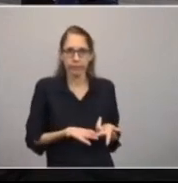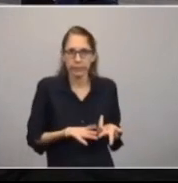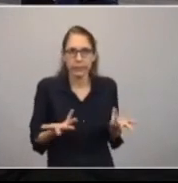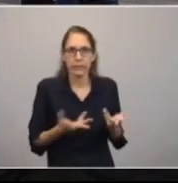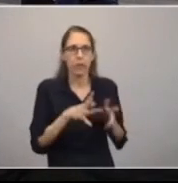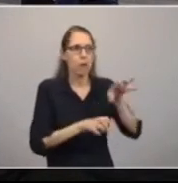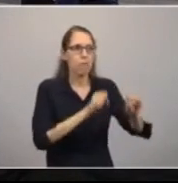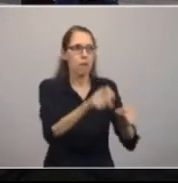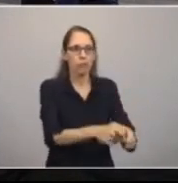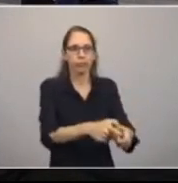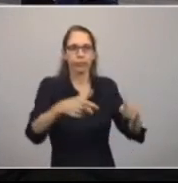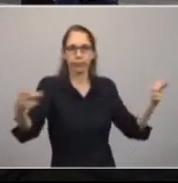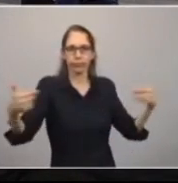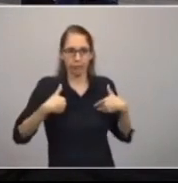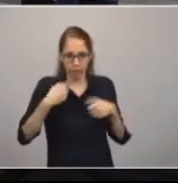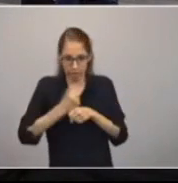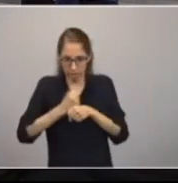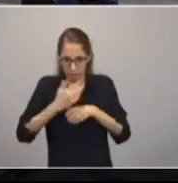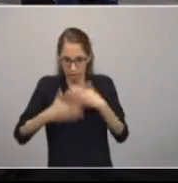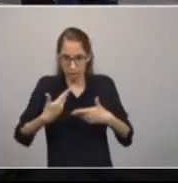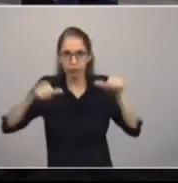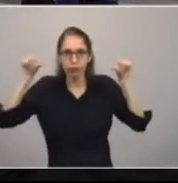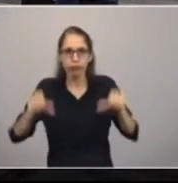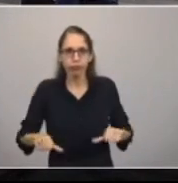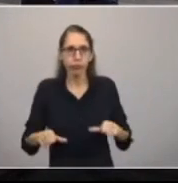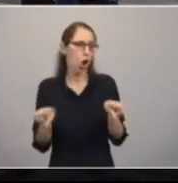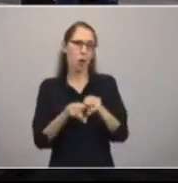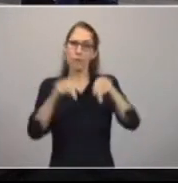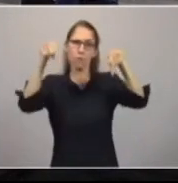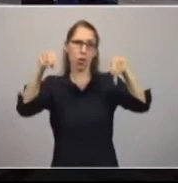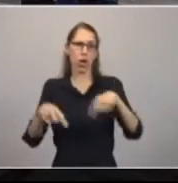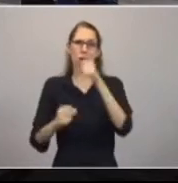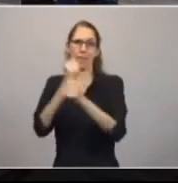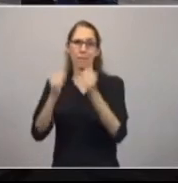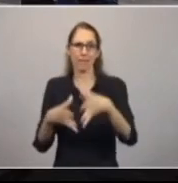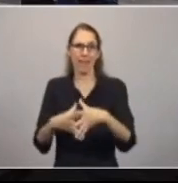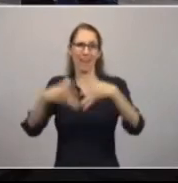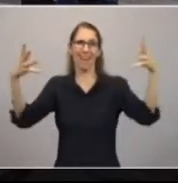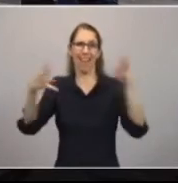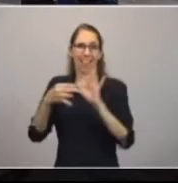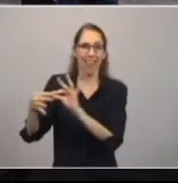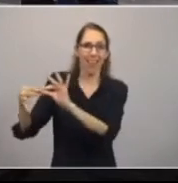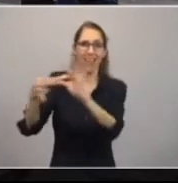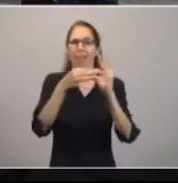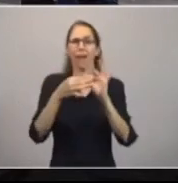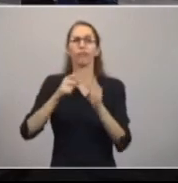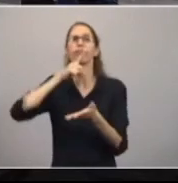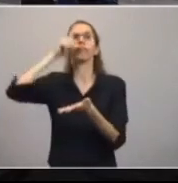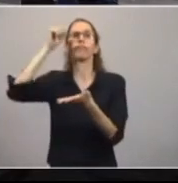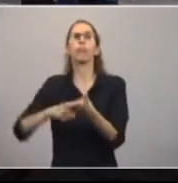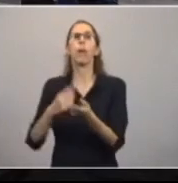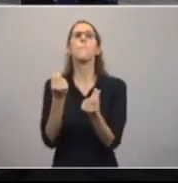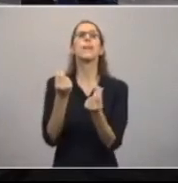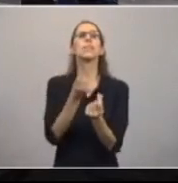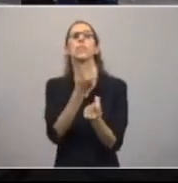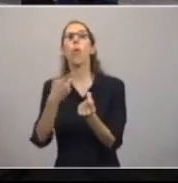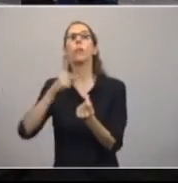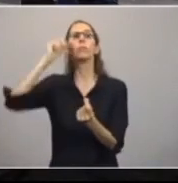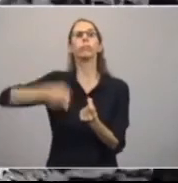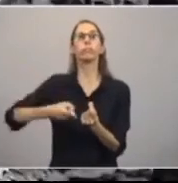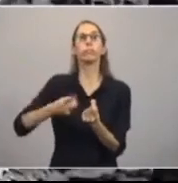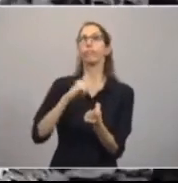fundir y después toma el mercado y después cobra lo que quiere. Como está pasando hoy con los grandes monopolios que fijan la lista de precios como